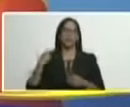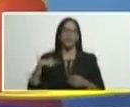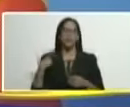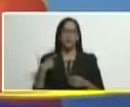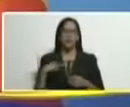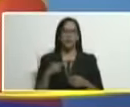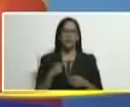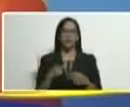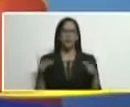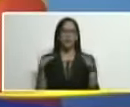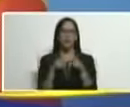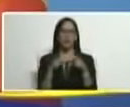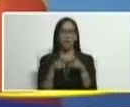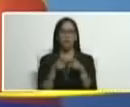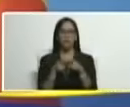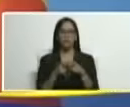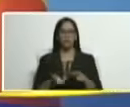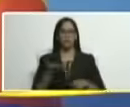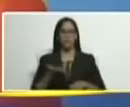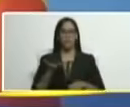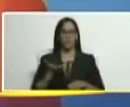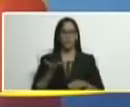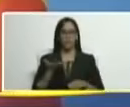una reunión tan importante